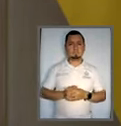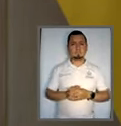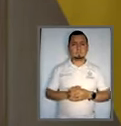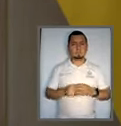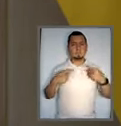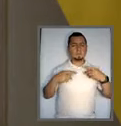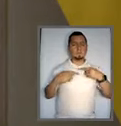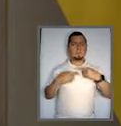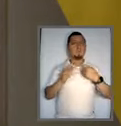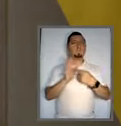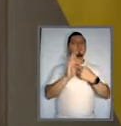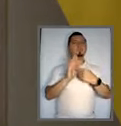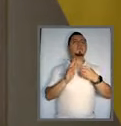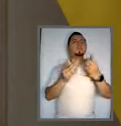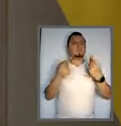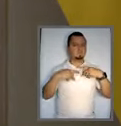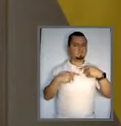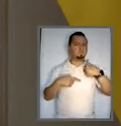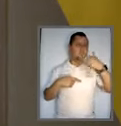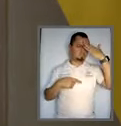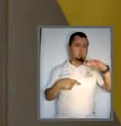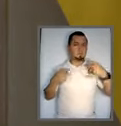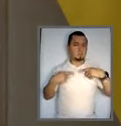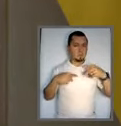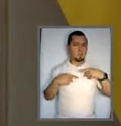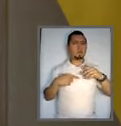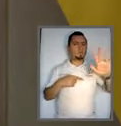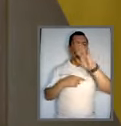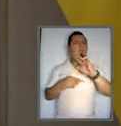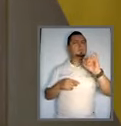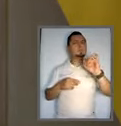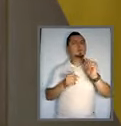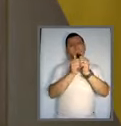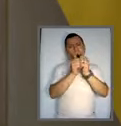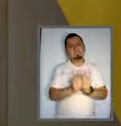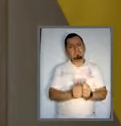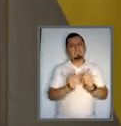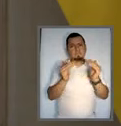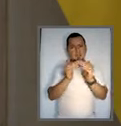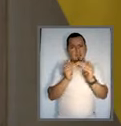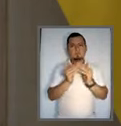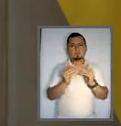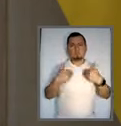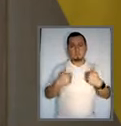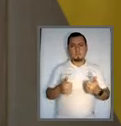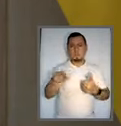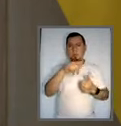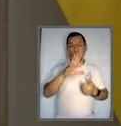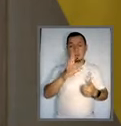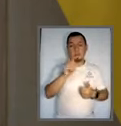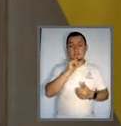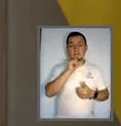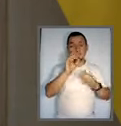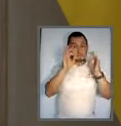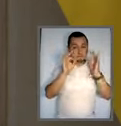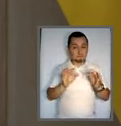muchos actos y muestras de irresponsabilidad, pero también hubo mucha gente que entendió el mensaje y la invitación. No tenemos todavía ahorita